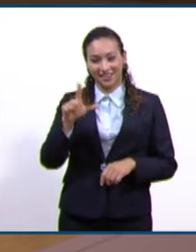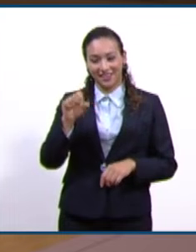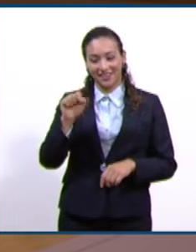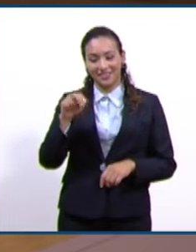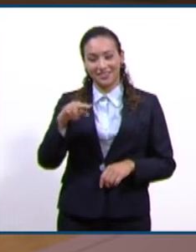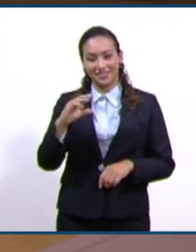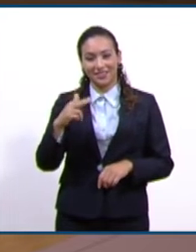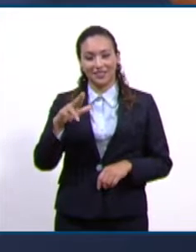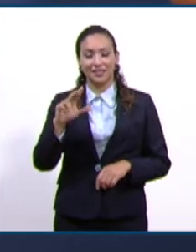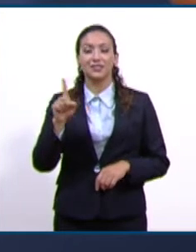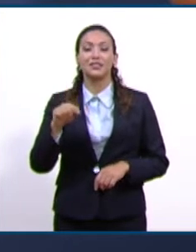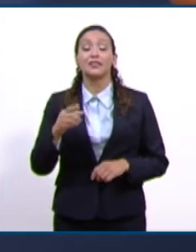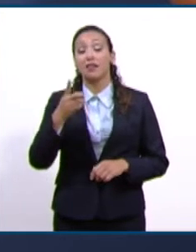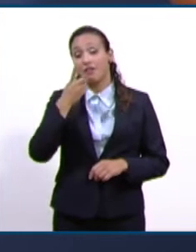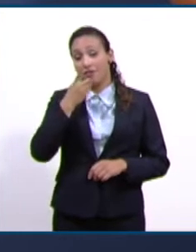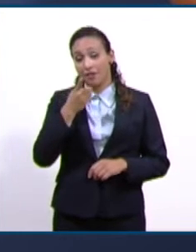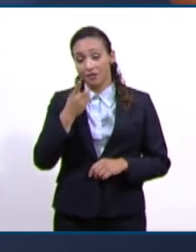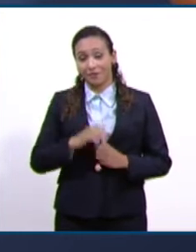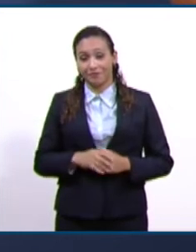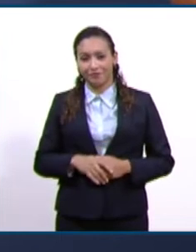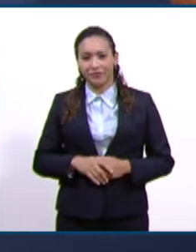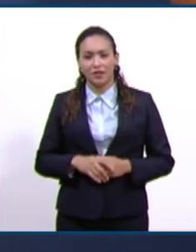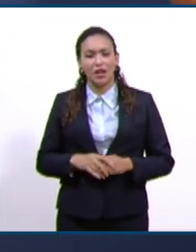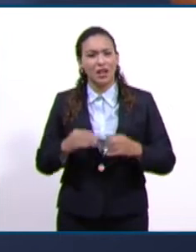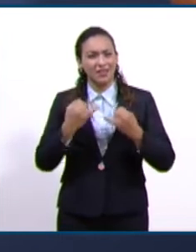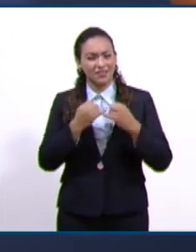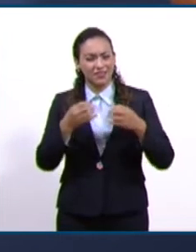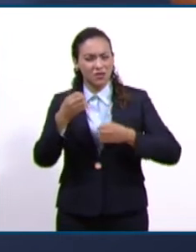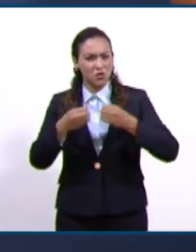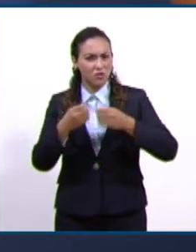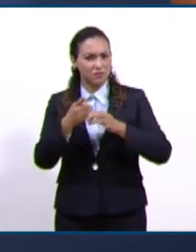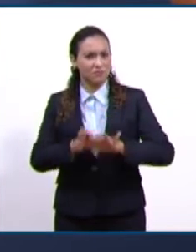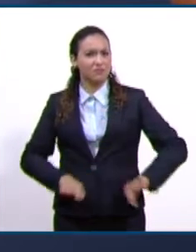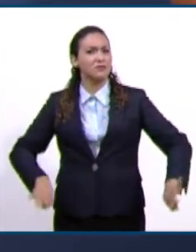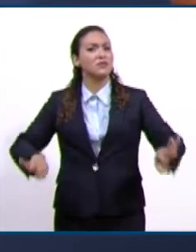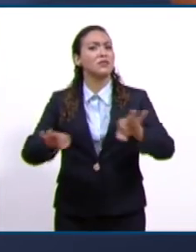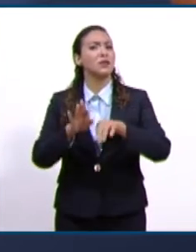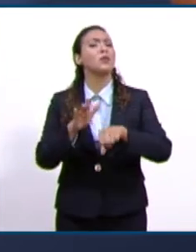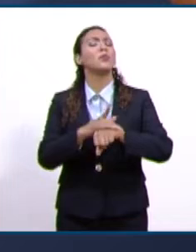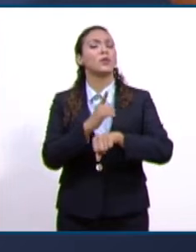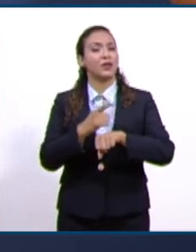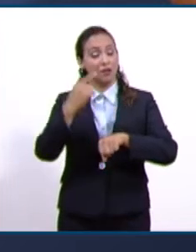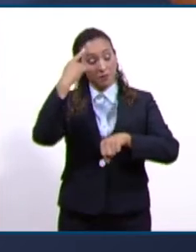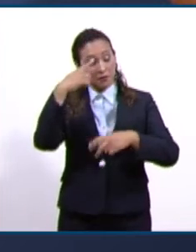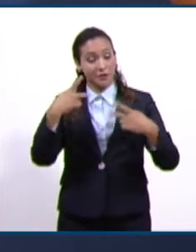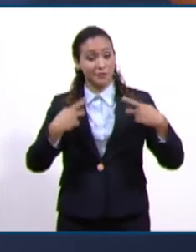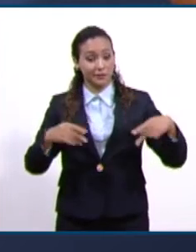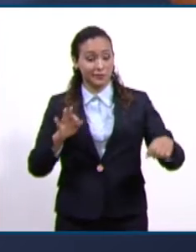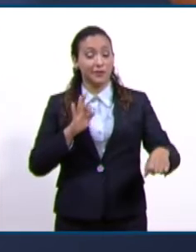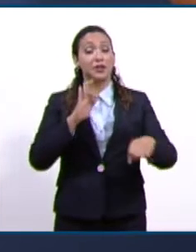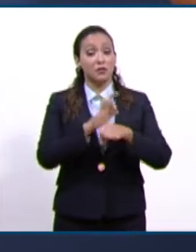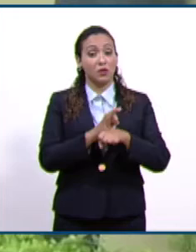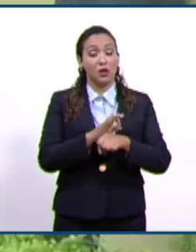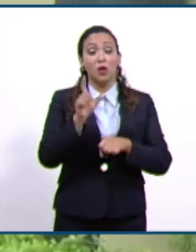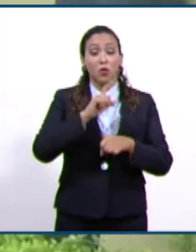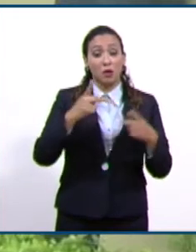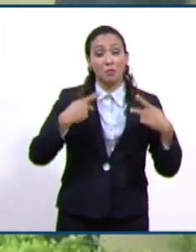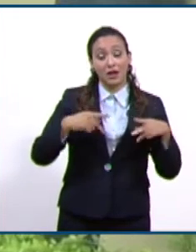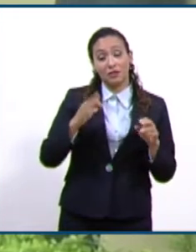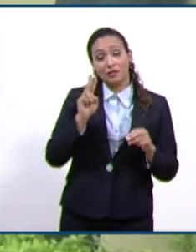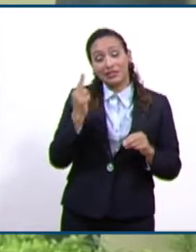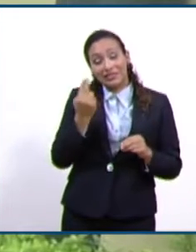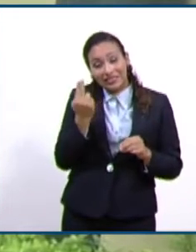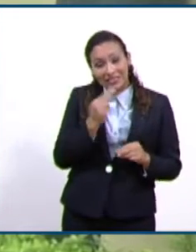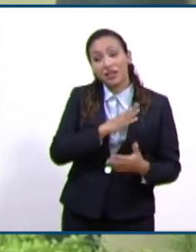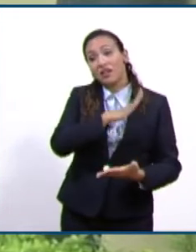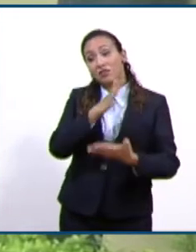de la importancia que tiene la independencia judicial, esto para proteger los derechos de las personas que acuden a los juzgados y a los